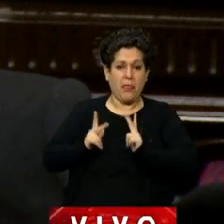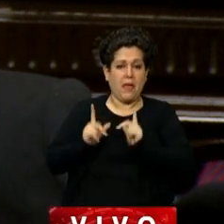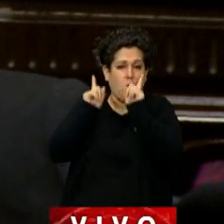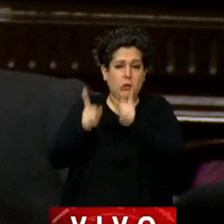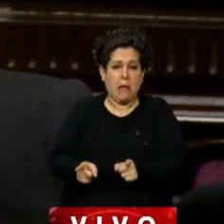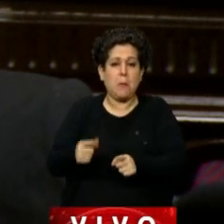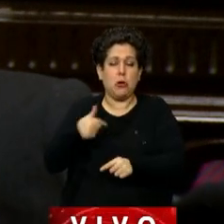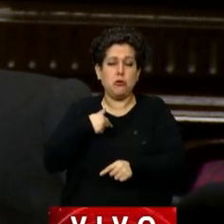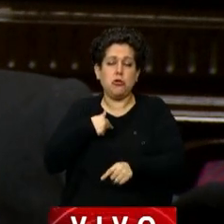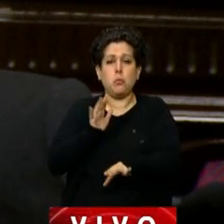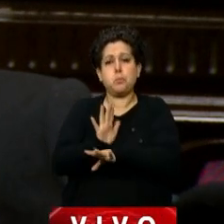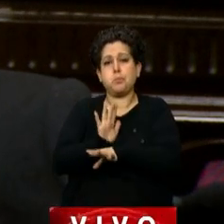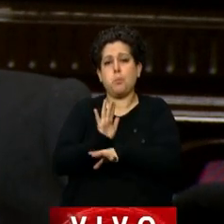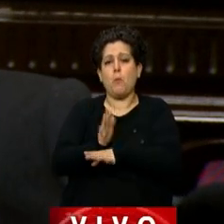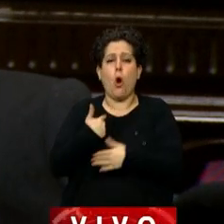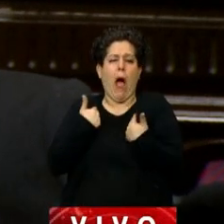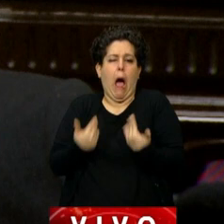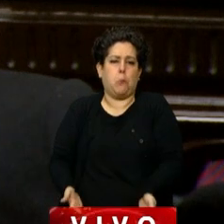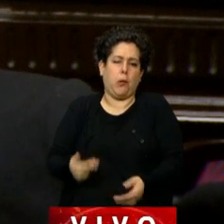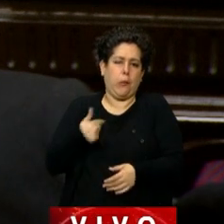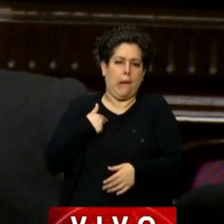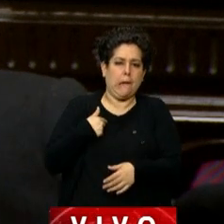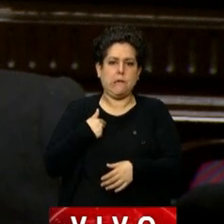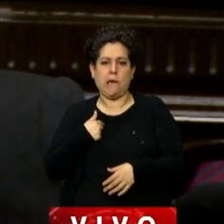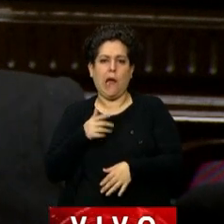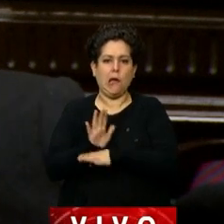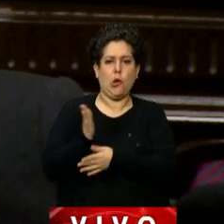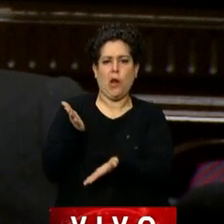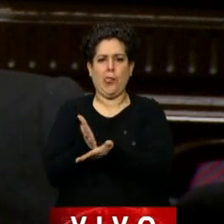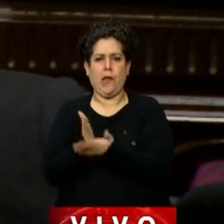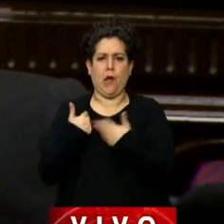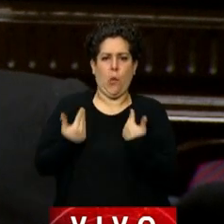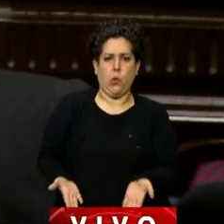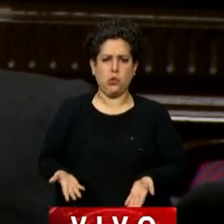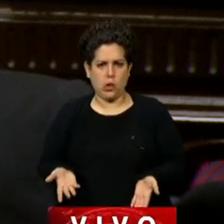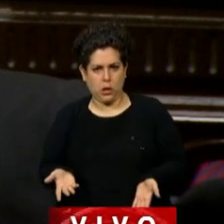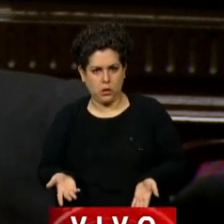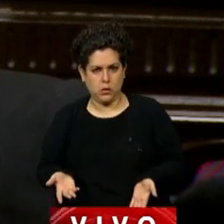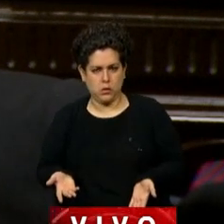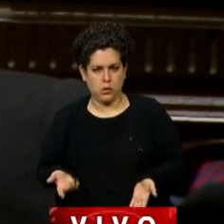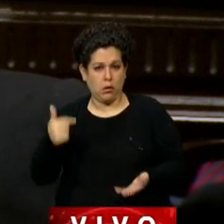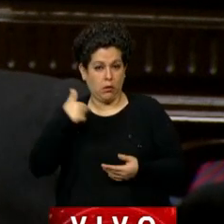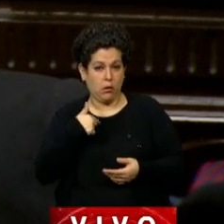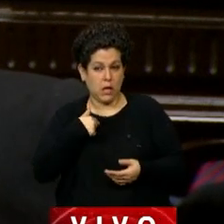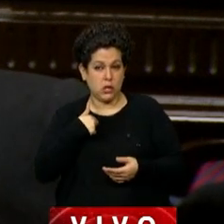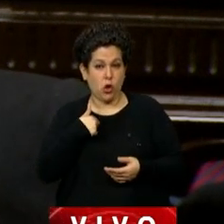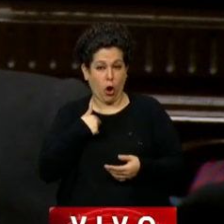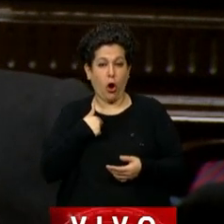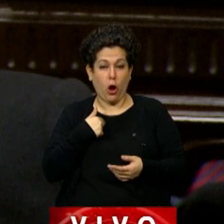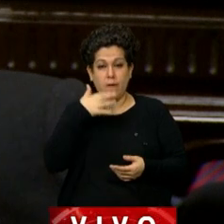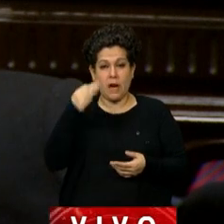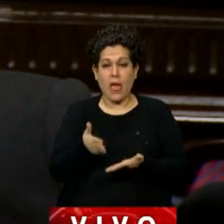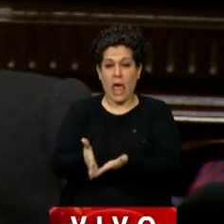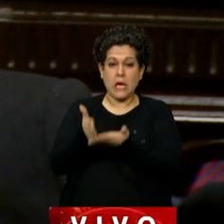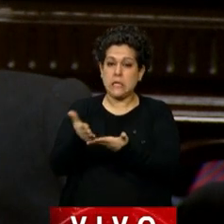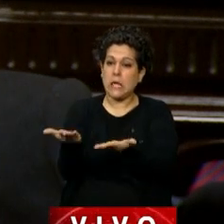estaba ejerciendo un abuso en el derecho que me asistía al